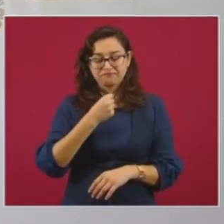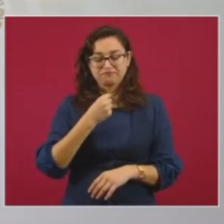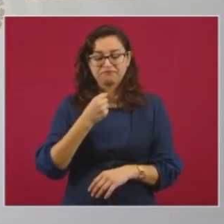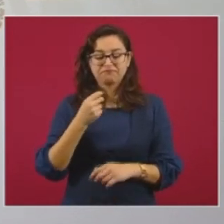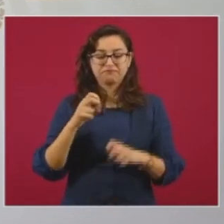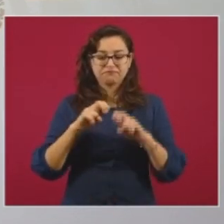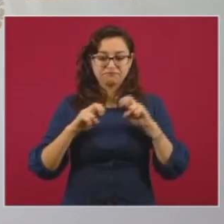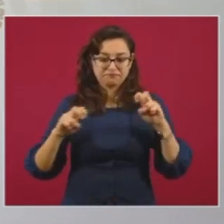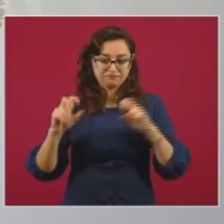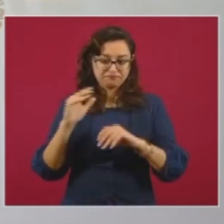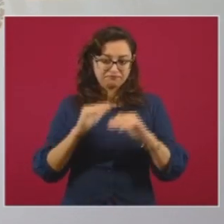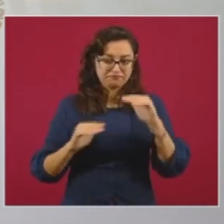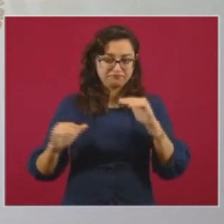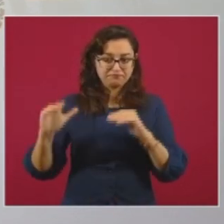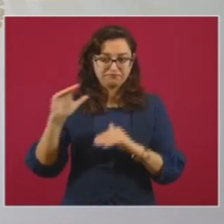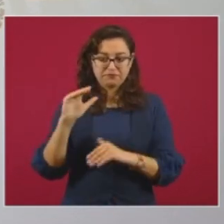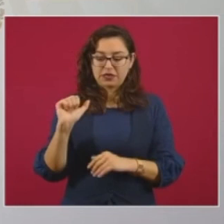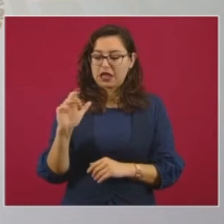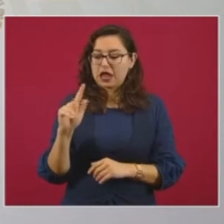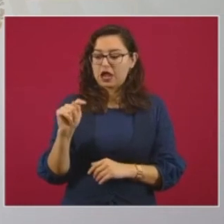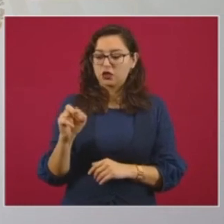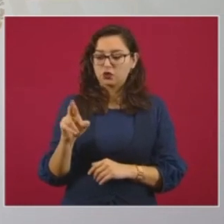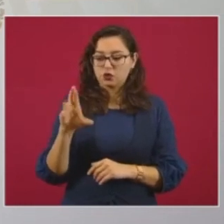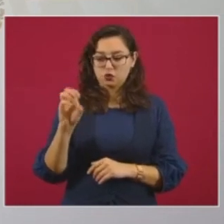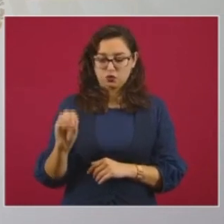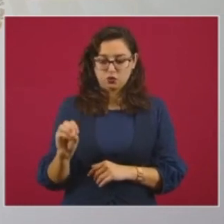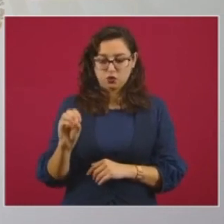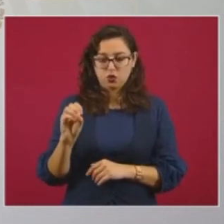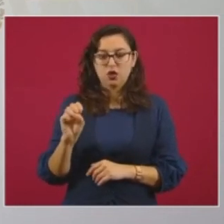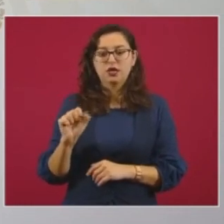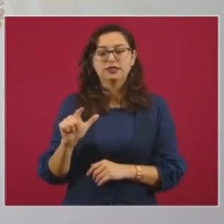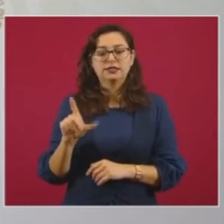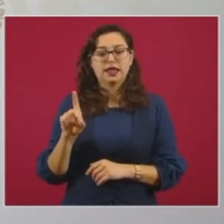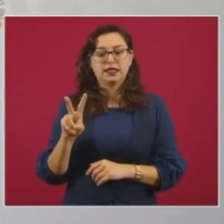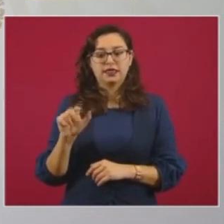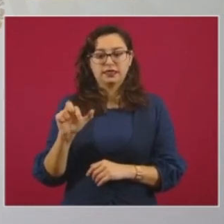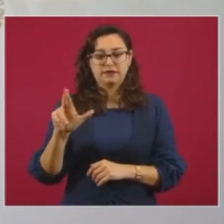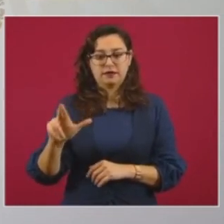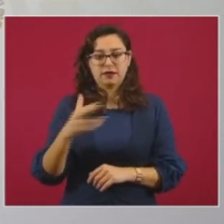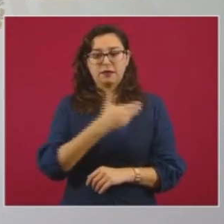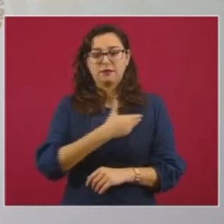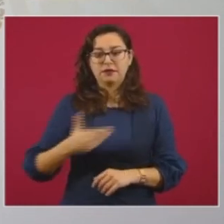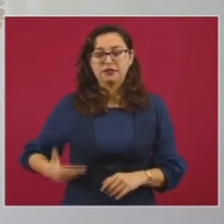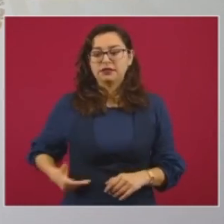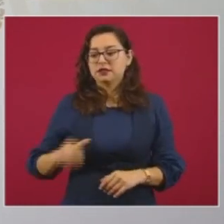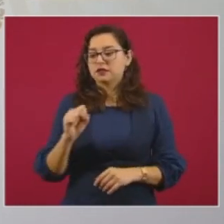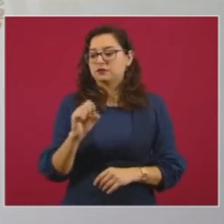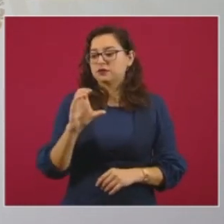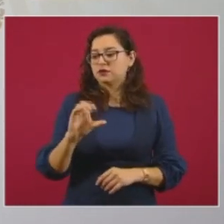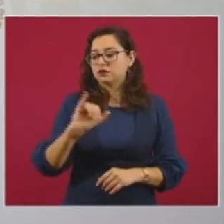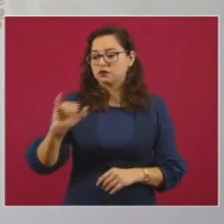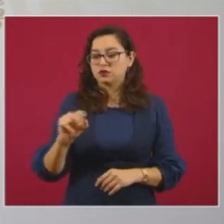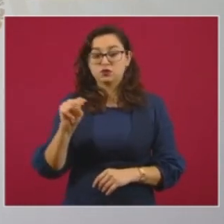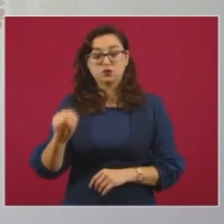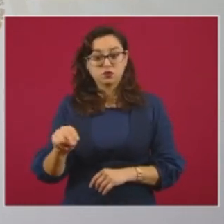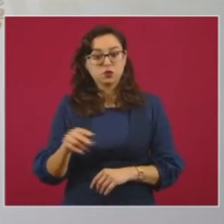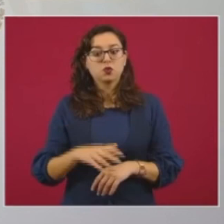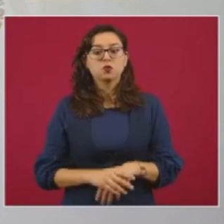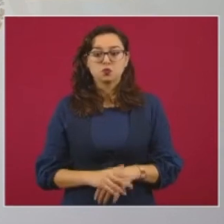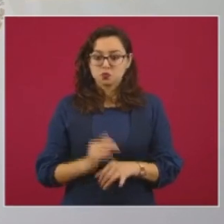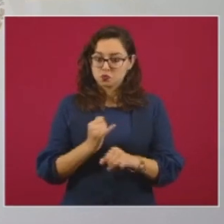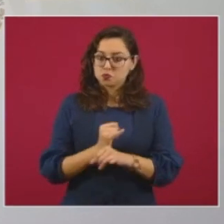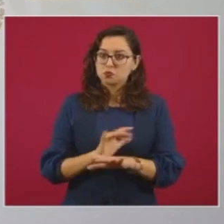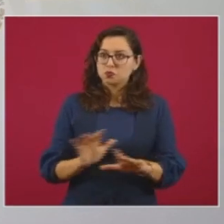Arturo Saldívar Lelo de la Rea, presidente de la Suprema Corte, también muy buen